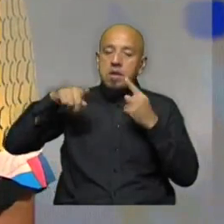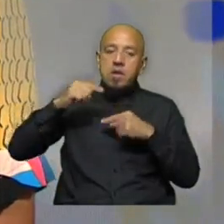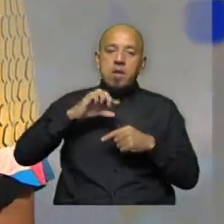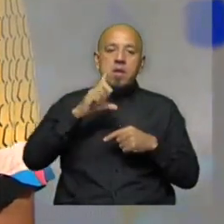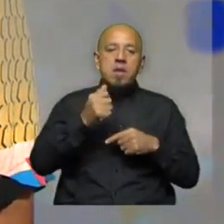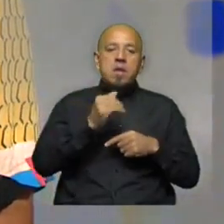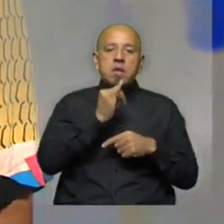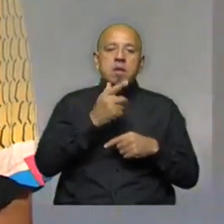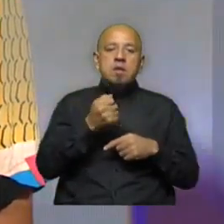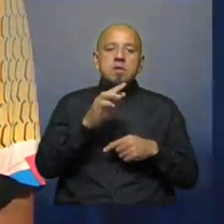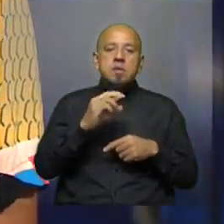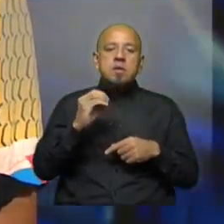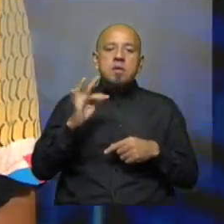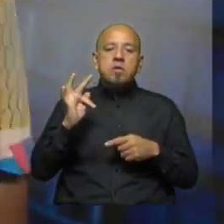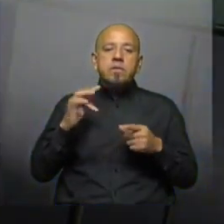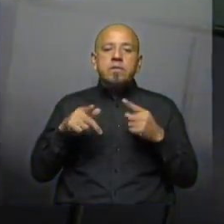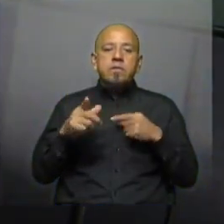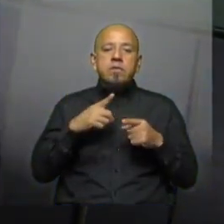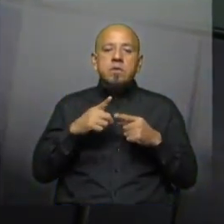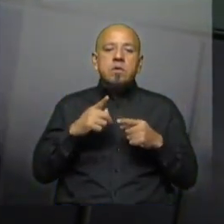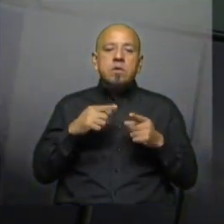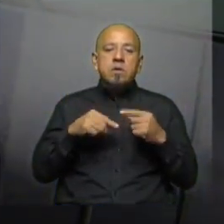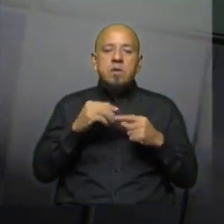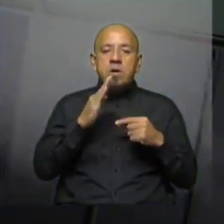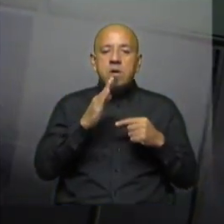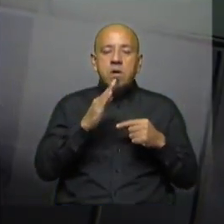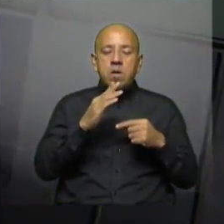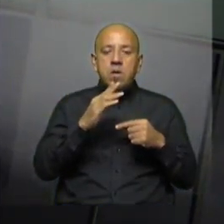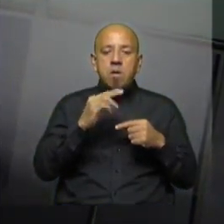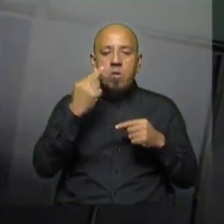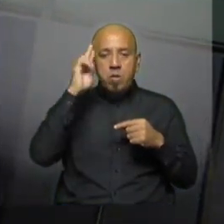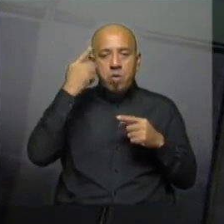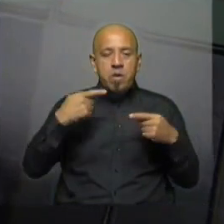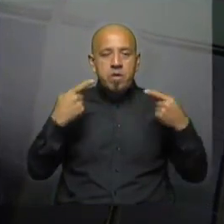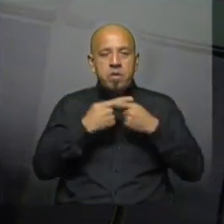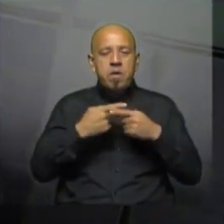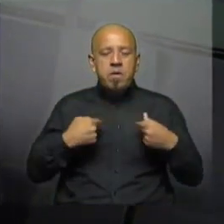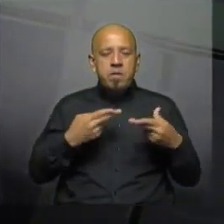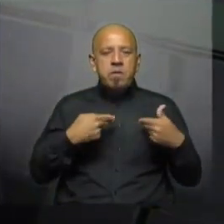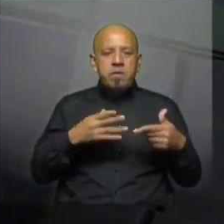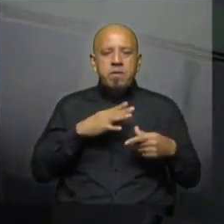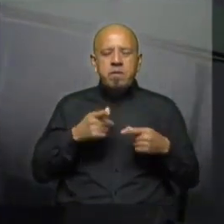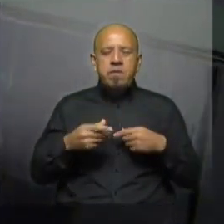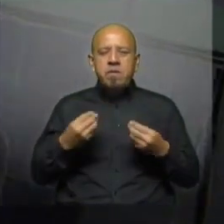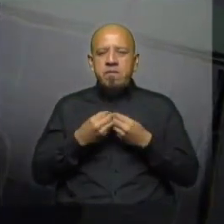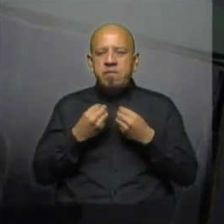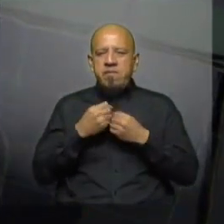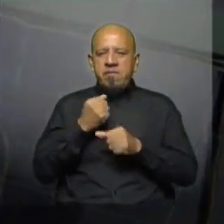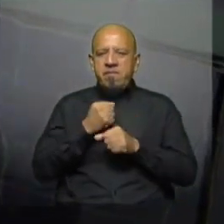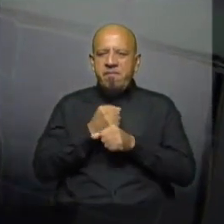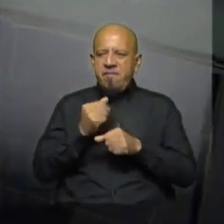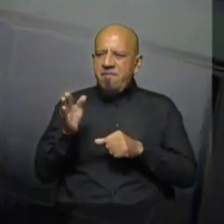Lazaroff, o está haciendo los podcasts o las transmisiones de los partidos de Uruguay, y que termina siendo un grupo de gente que tiene un montón de trabajos por otros